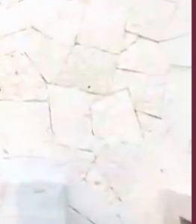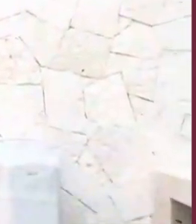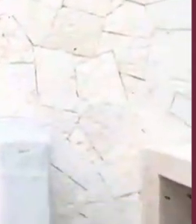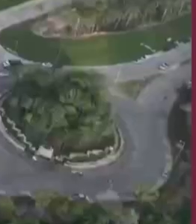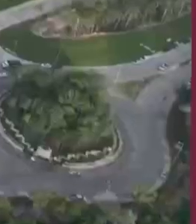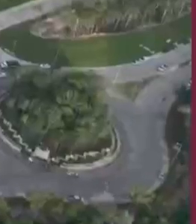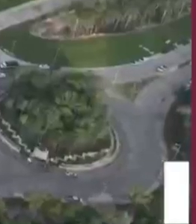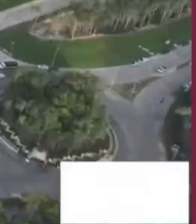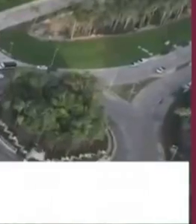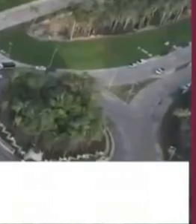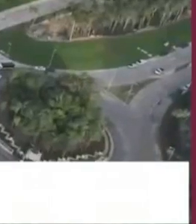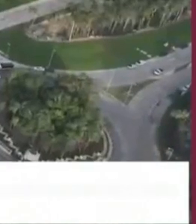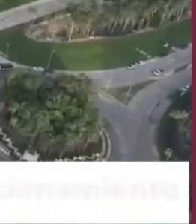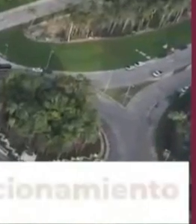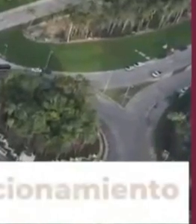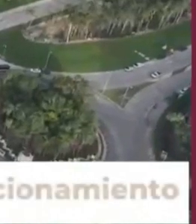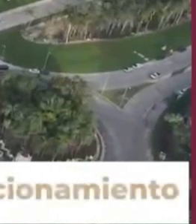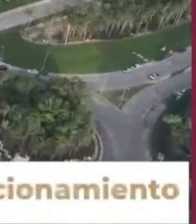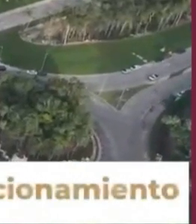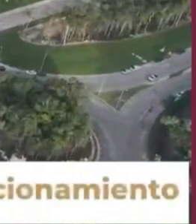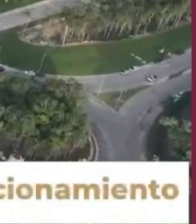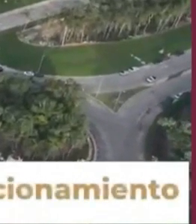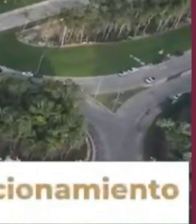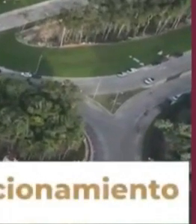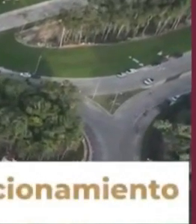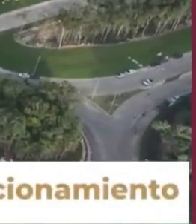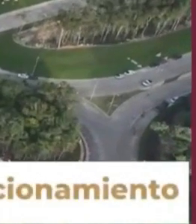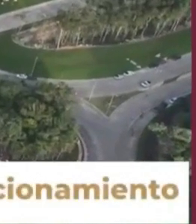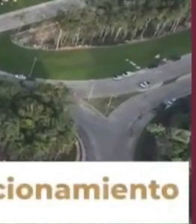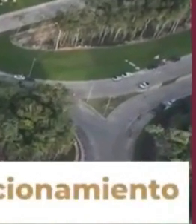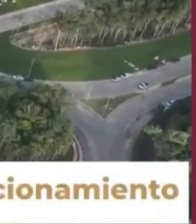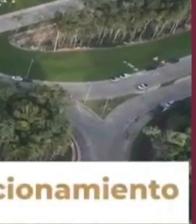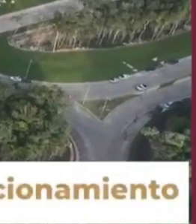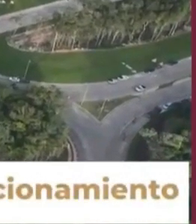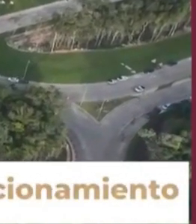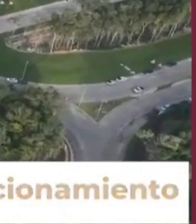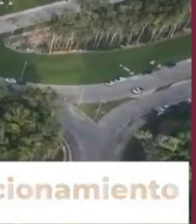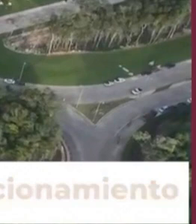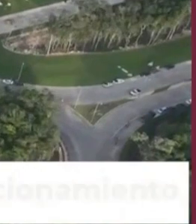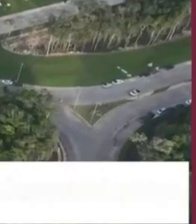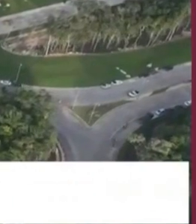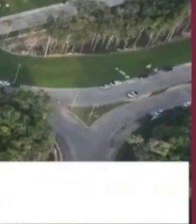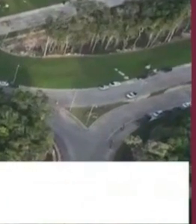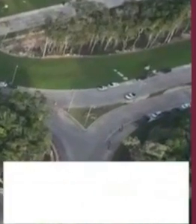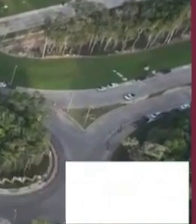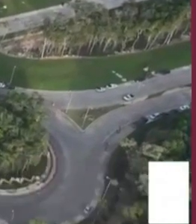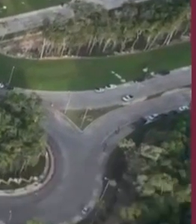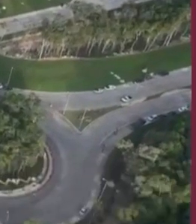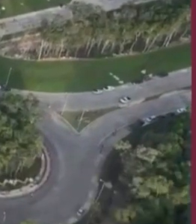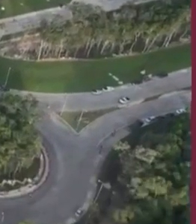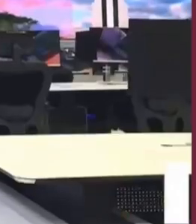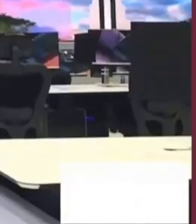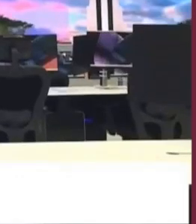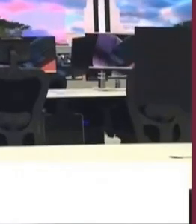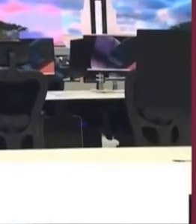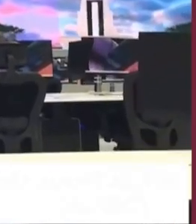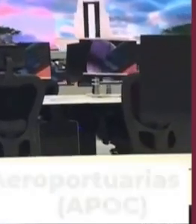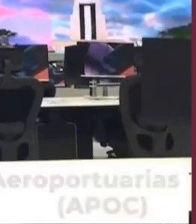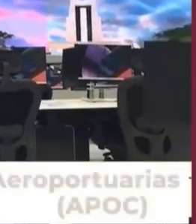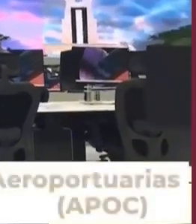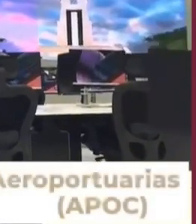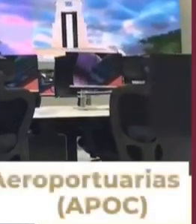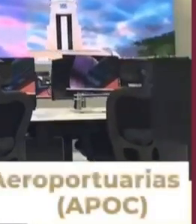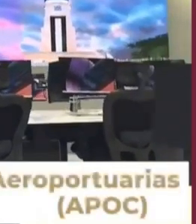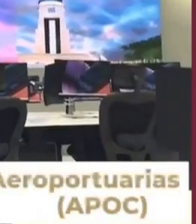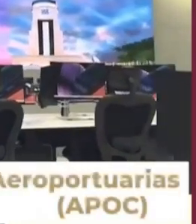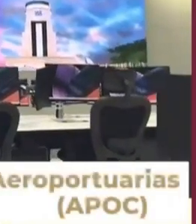arquitectónicos, 500 cajones de estacionamiento para pasajeros, empleados y en paraderos para autobuses y taxis, un centro de